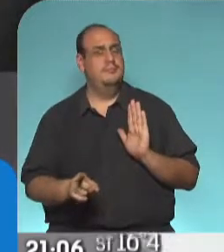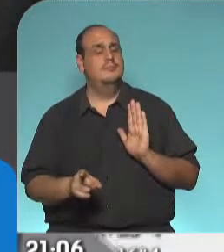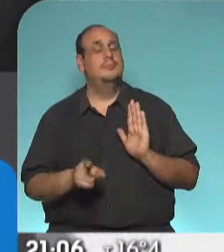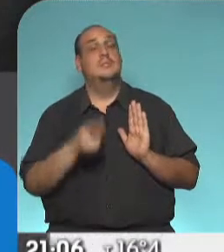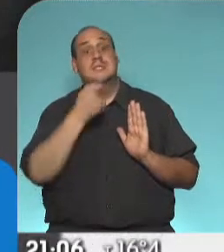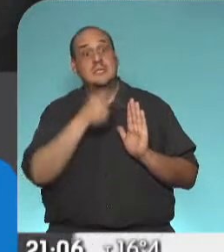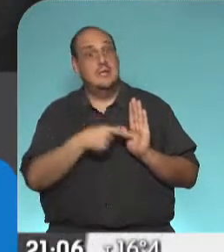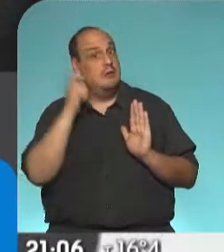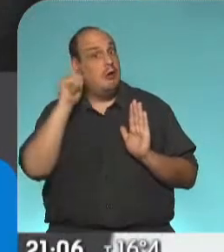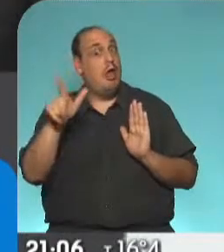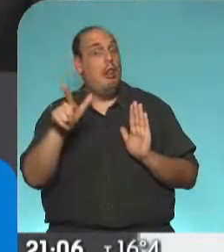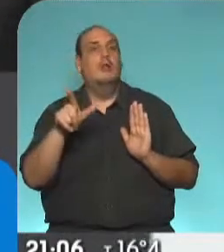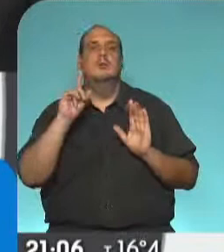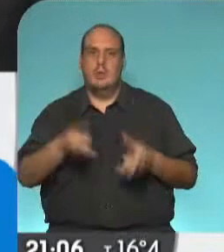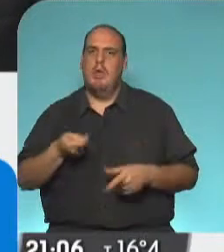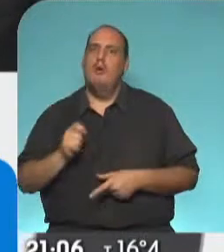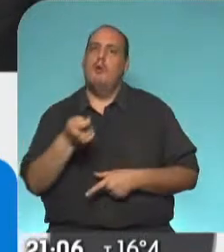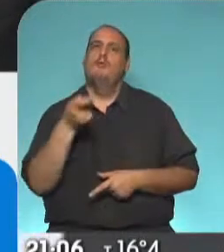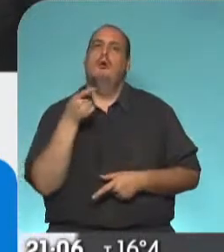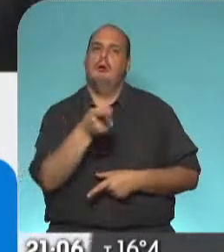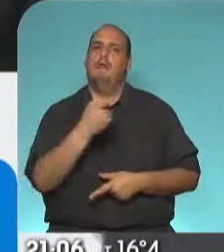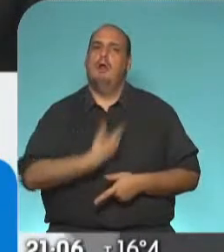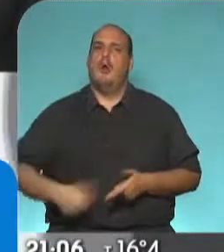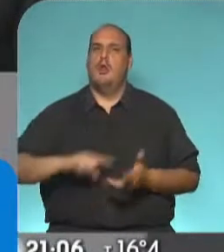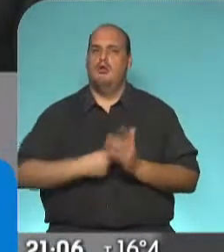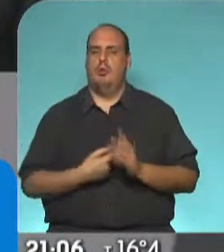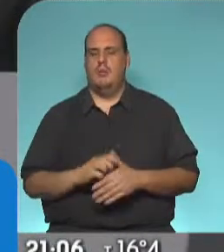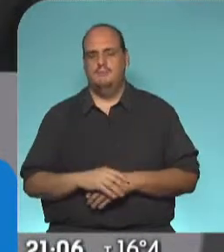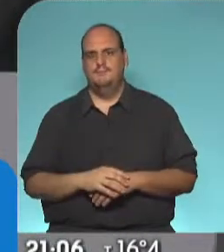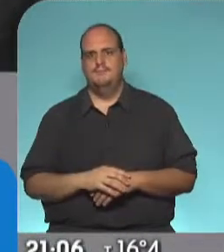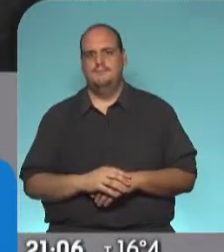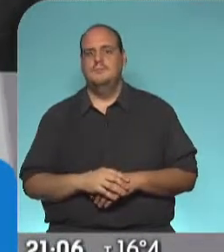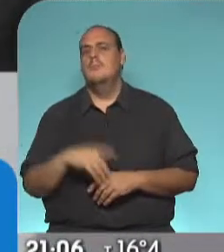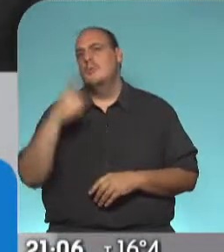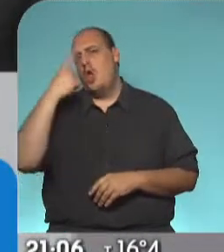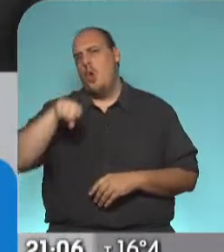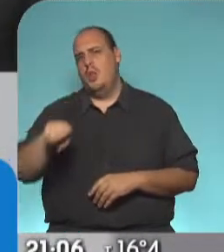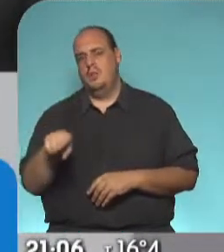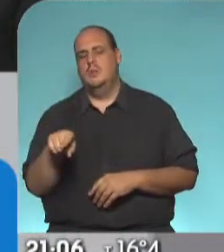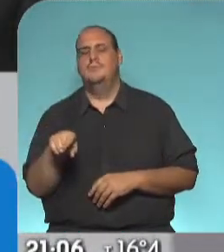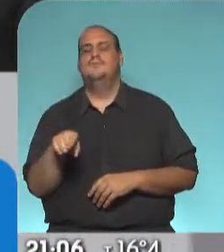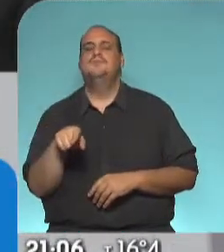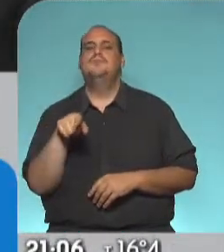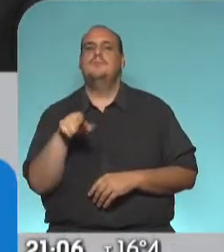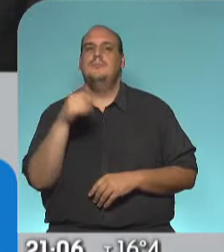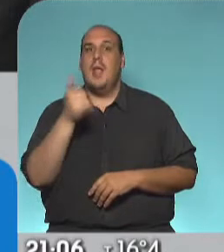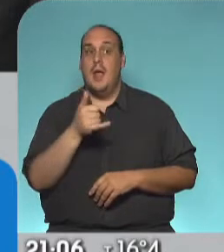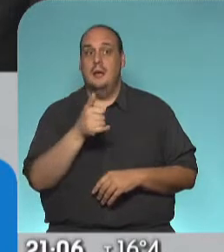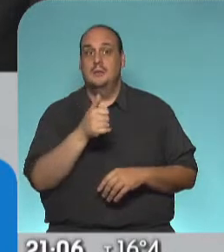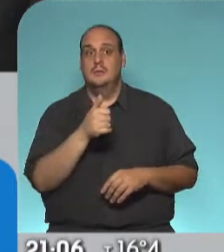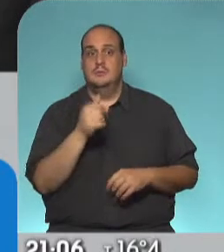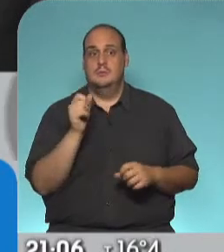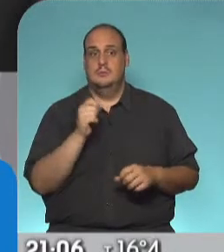ser así, por supuesto que avanzaremos también penalmente y civilmente contra la ciudad. Doctor, por último, usted acaba de mencionar que existe peligro de fuga, ¿es